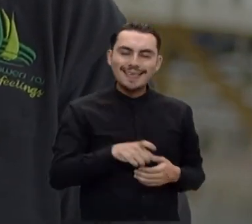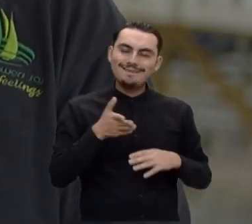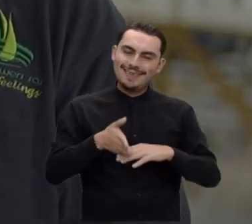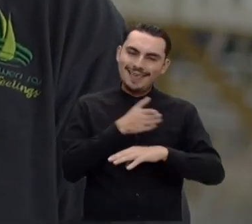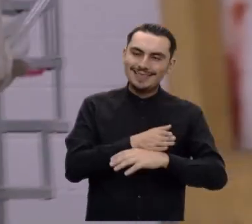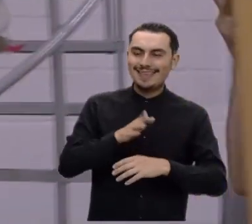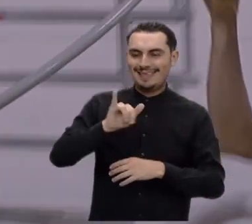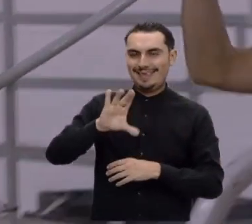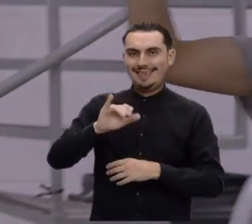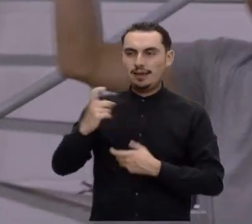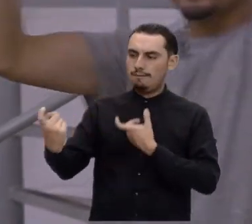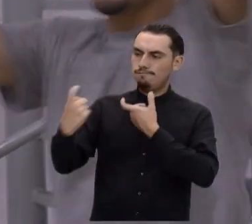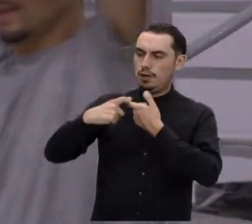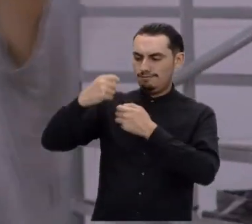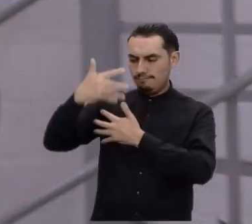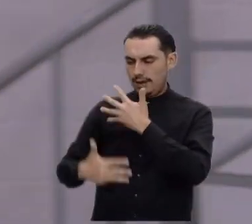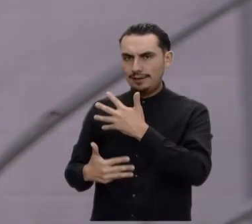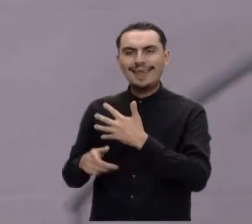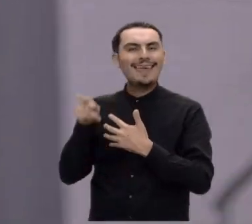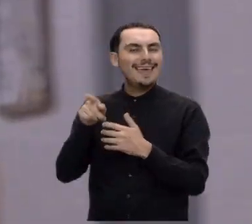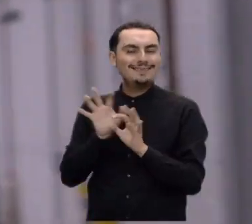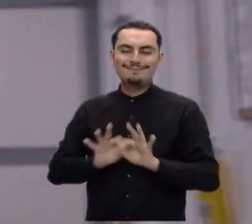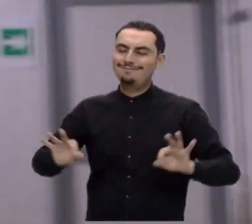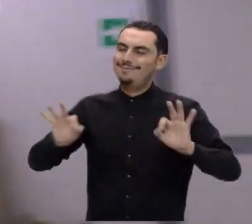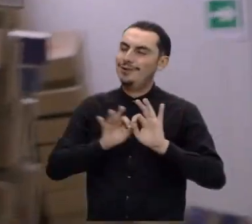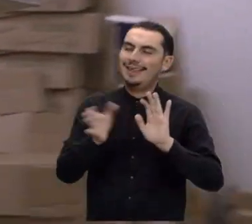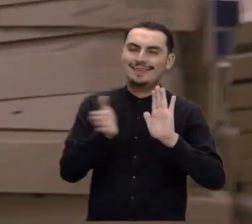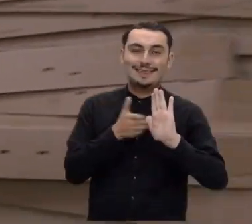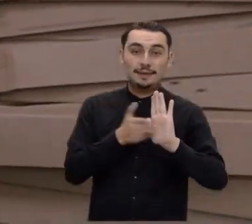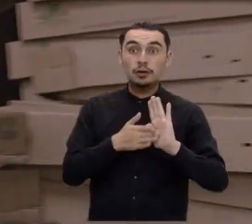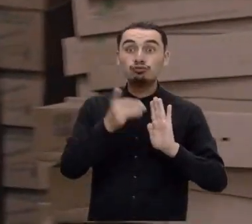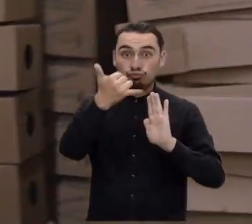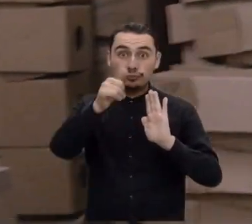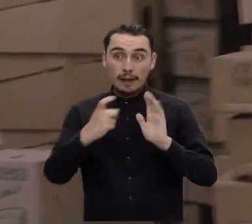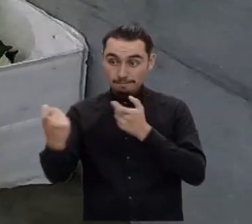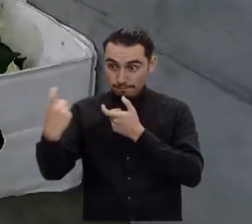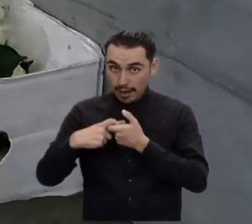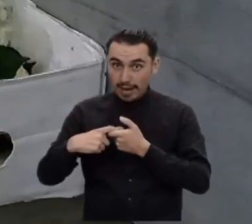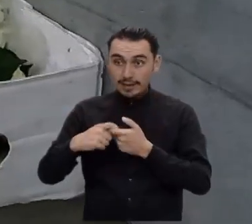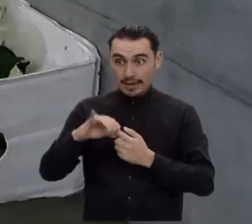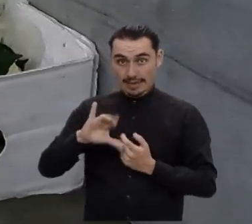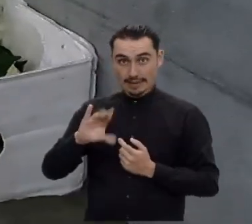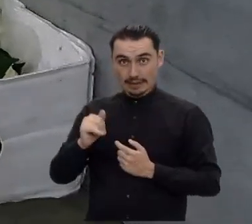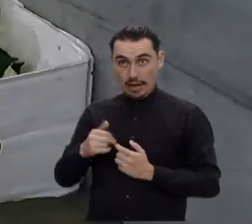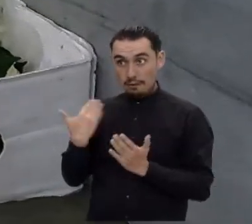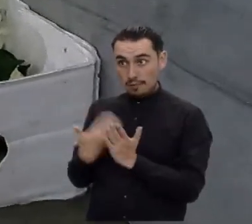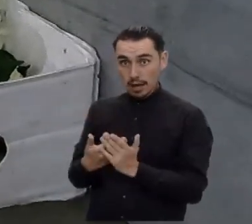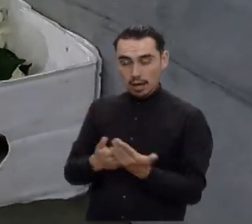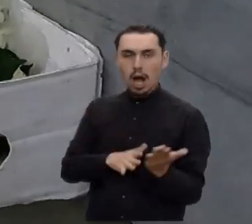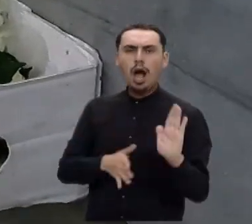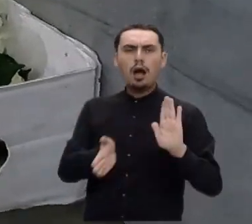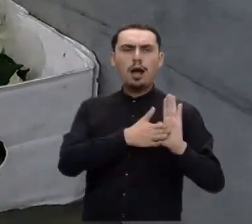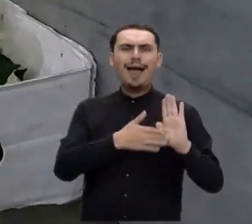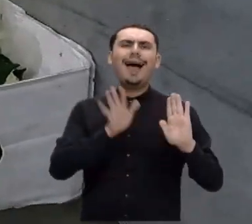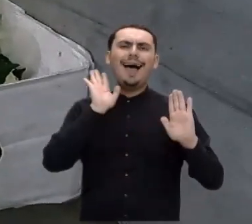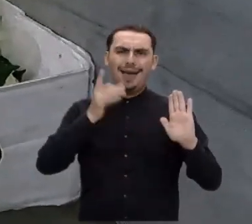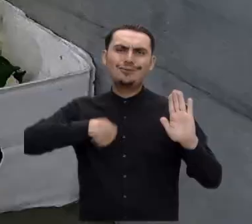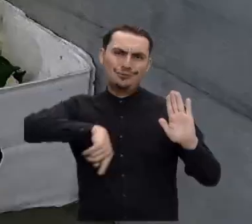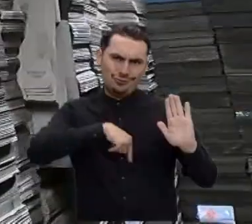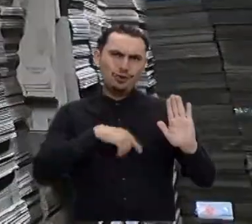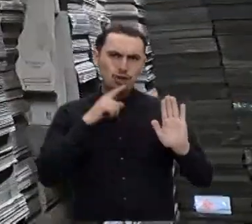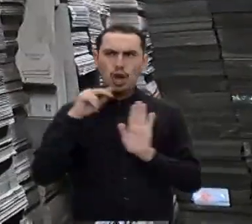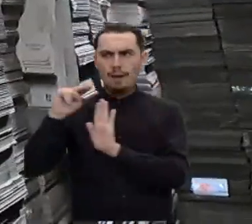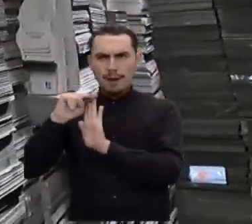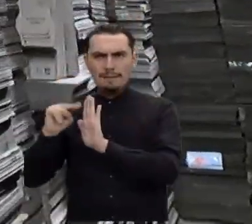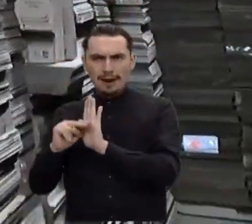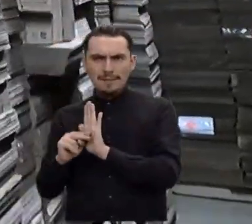que estar registrado ante el ICA. Requisito indispensable. A partir de ahí ya son los requisitos de calidad y